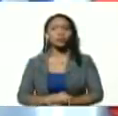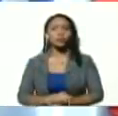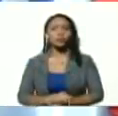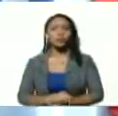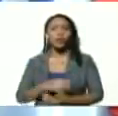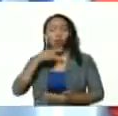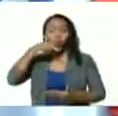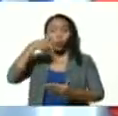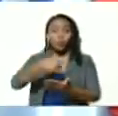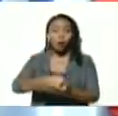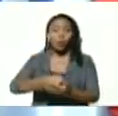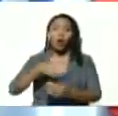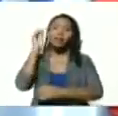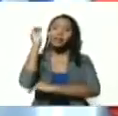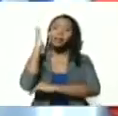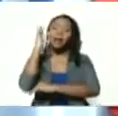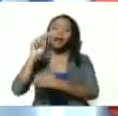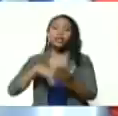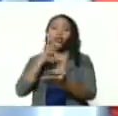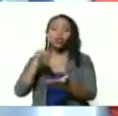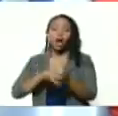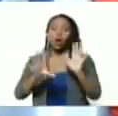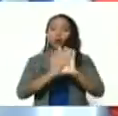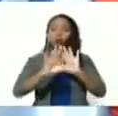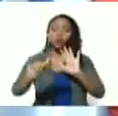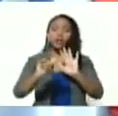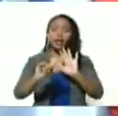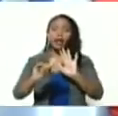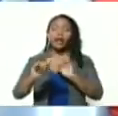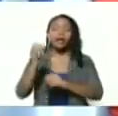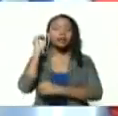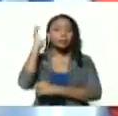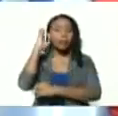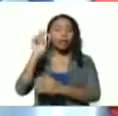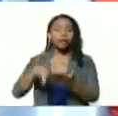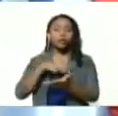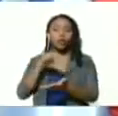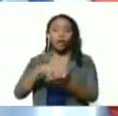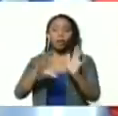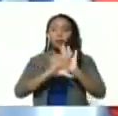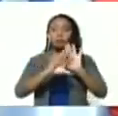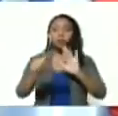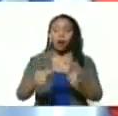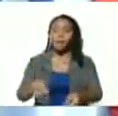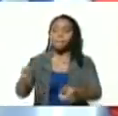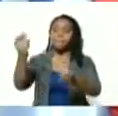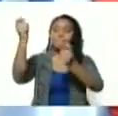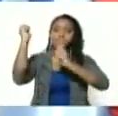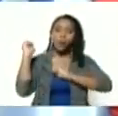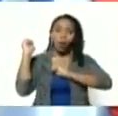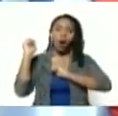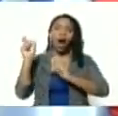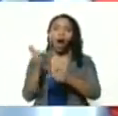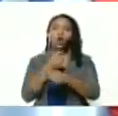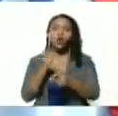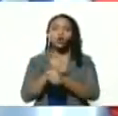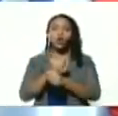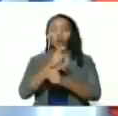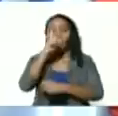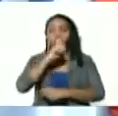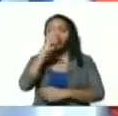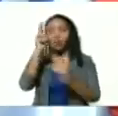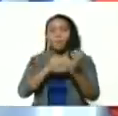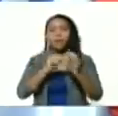nombrados por la Asamblea Nacional Constituyente, designados por la Asamblea Nacional Constituyente, tomamos este cargo en agosto del año